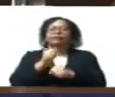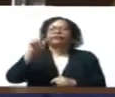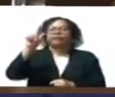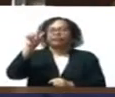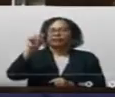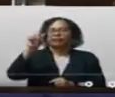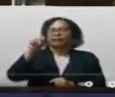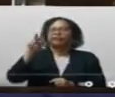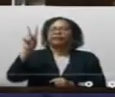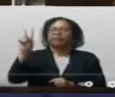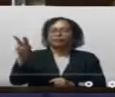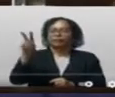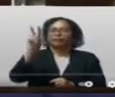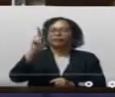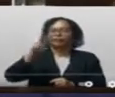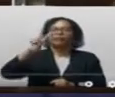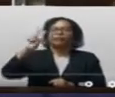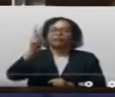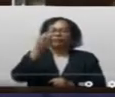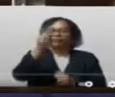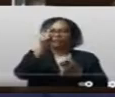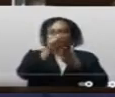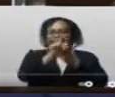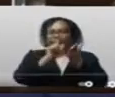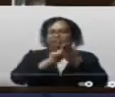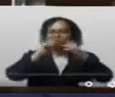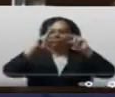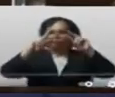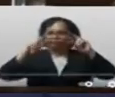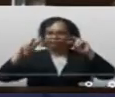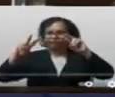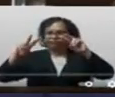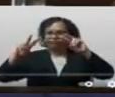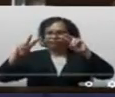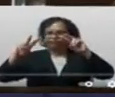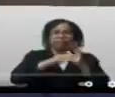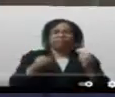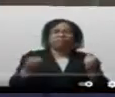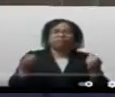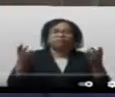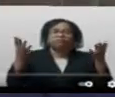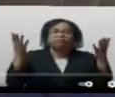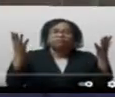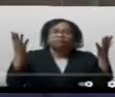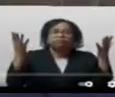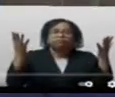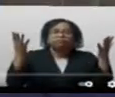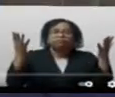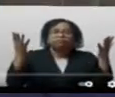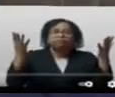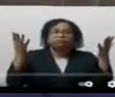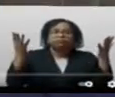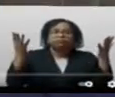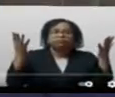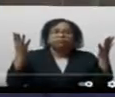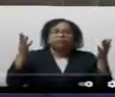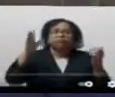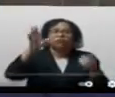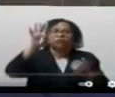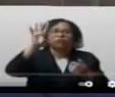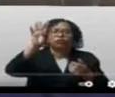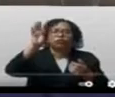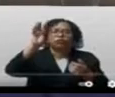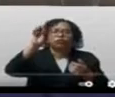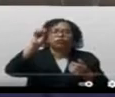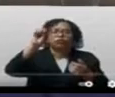legisladores dominicanos, muy en especial, y hay que decirlo, la Cámara de Diputados, pues no quieren